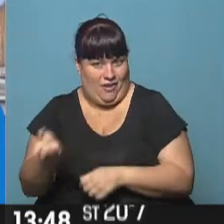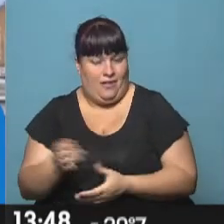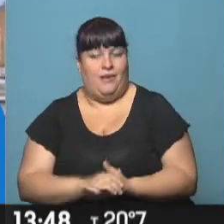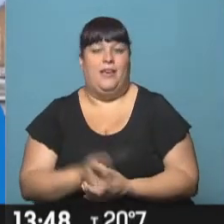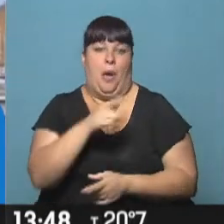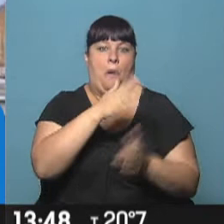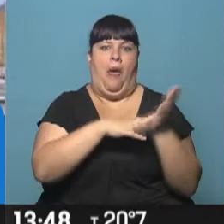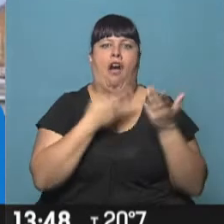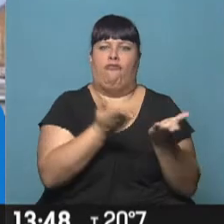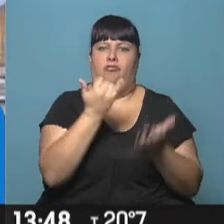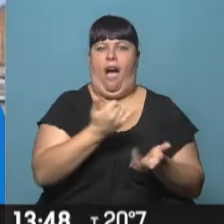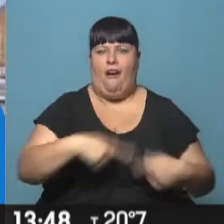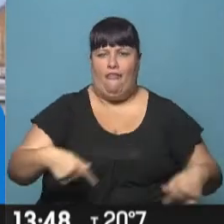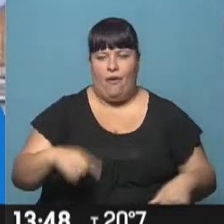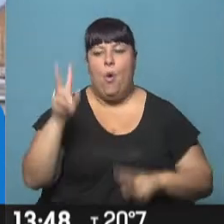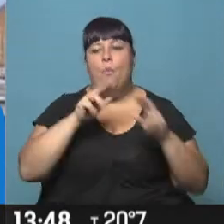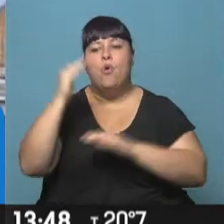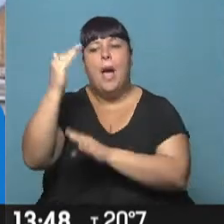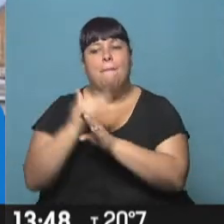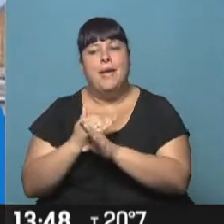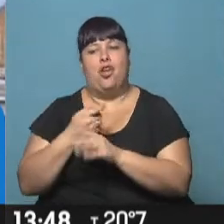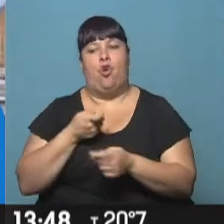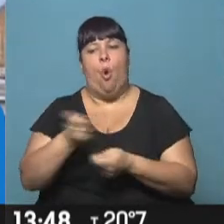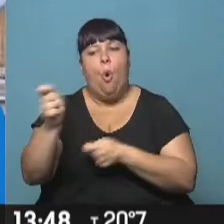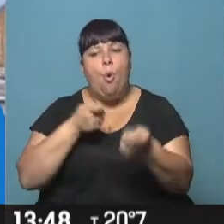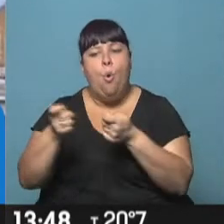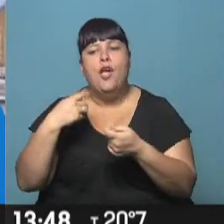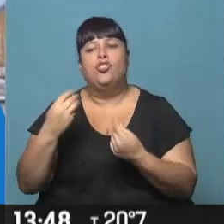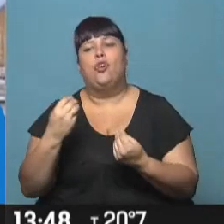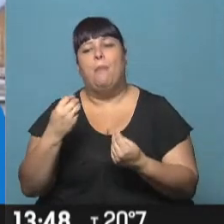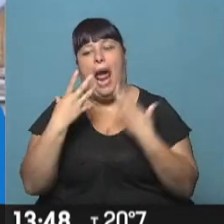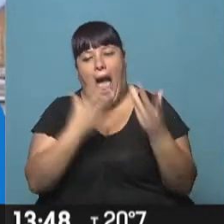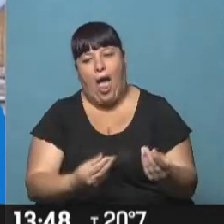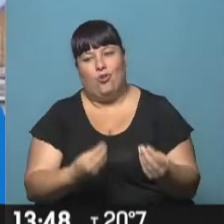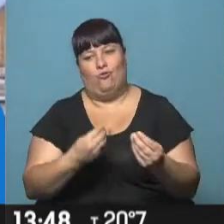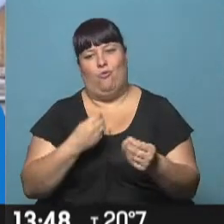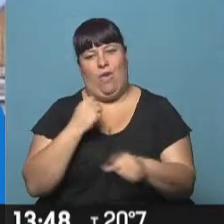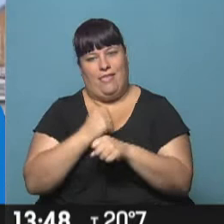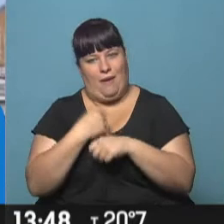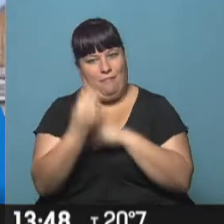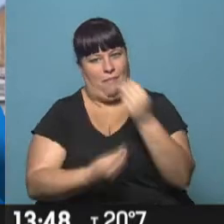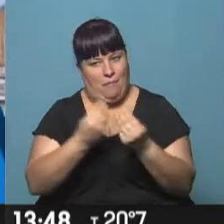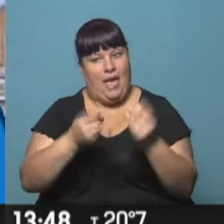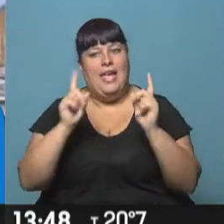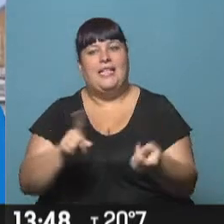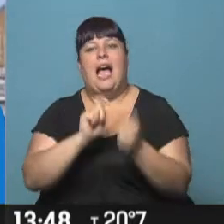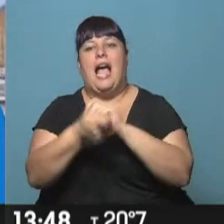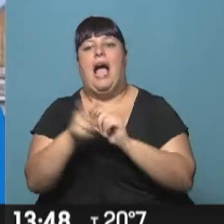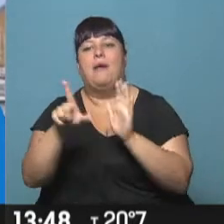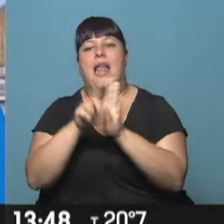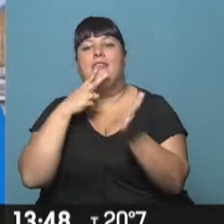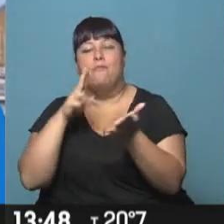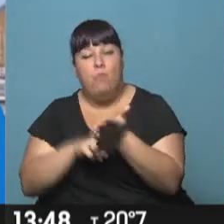formalidad. La posibilidad de reducir la litigiosidad para que se pueda ayudar a generar más trabajo, al igual que con la reforma